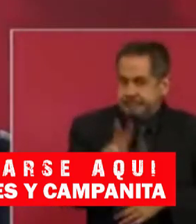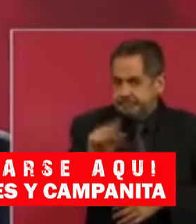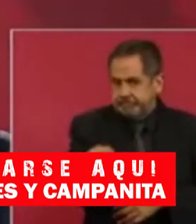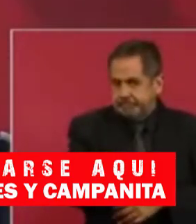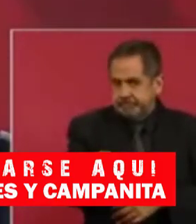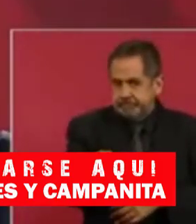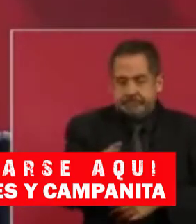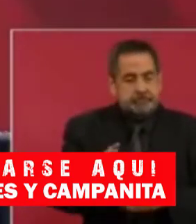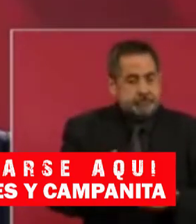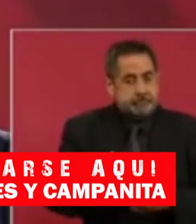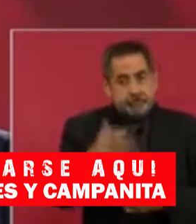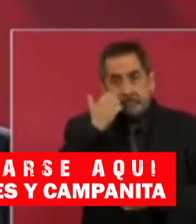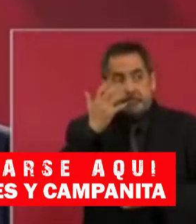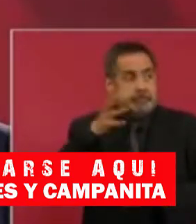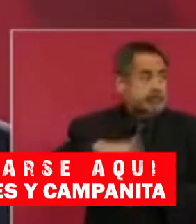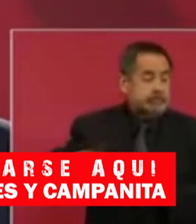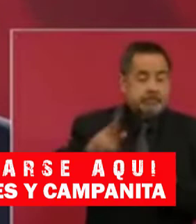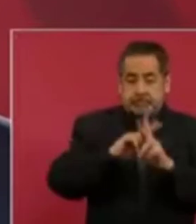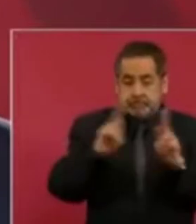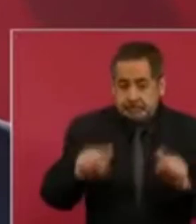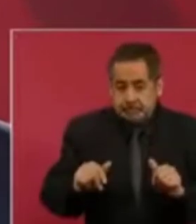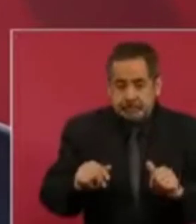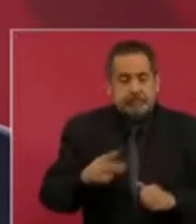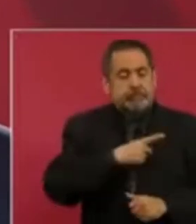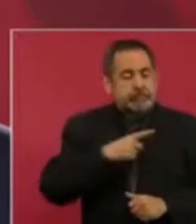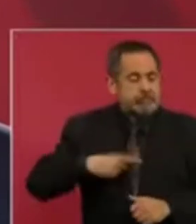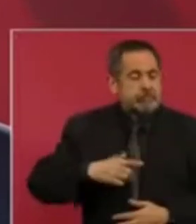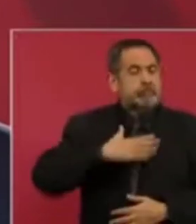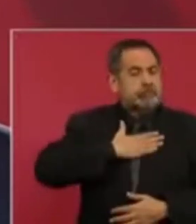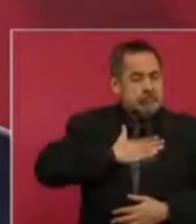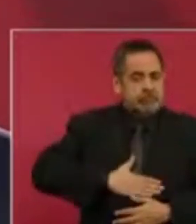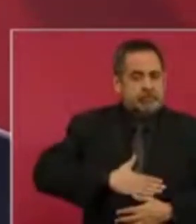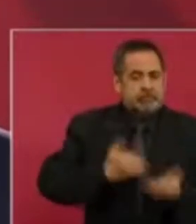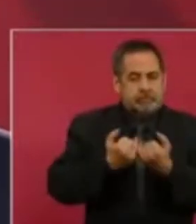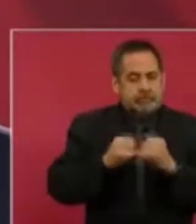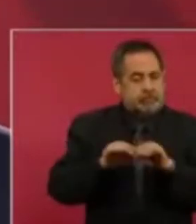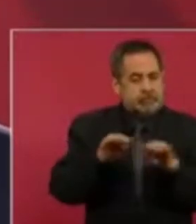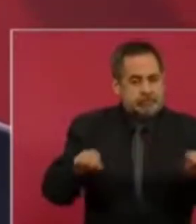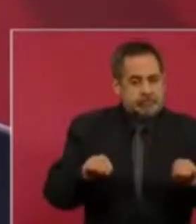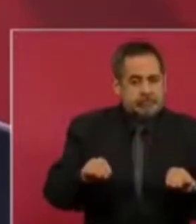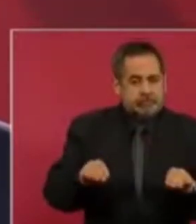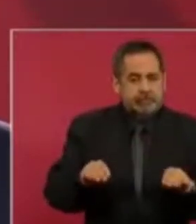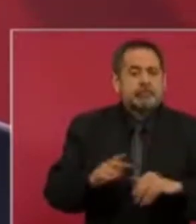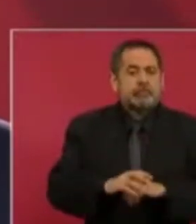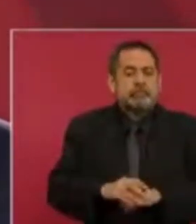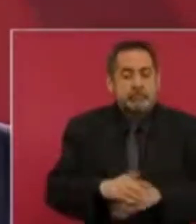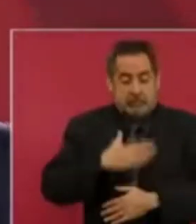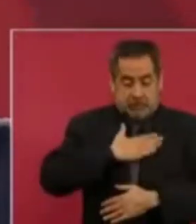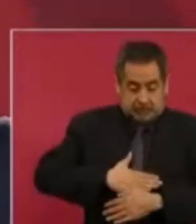Si queremos vivir en paz, tiene que haber justicia. La paz es fruto de la